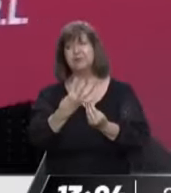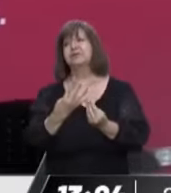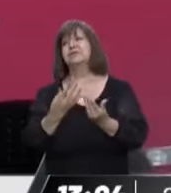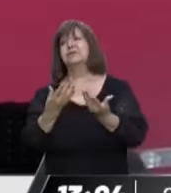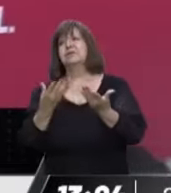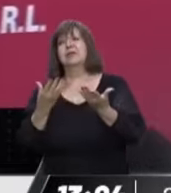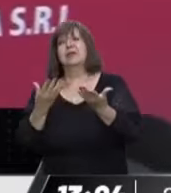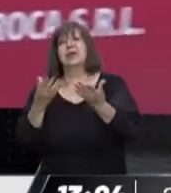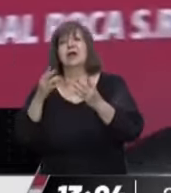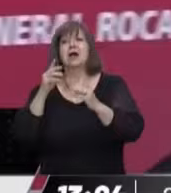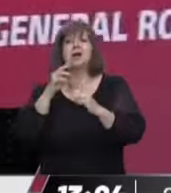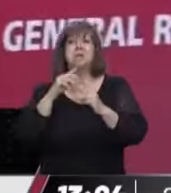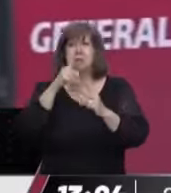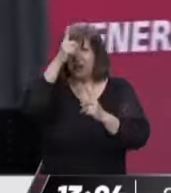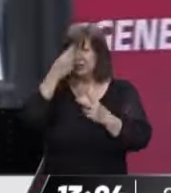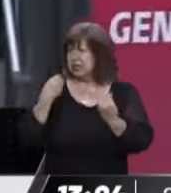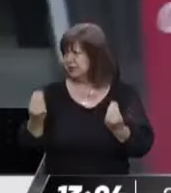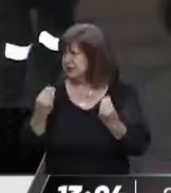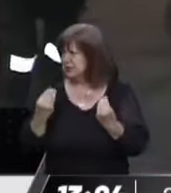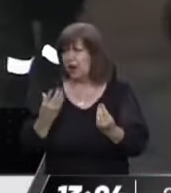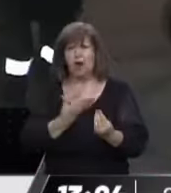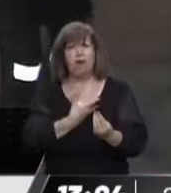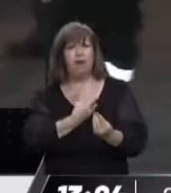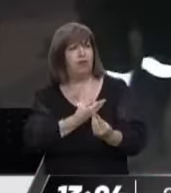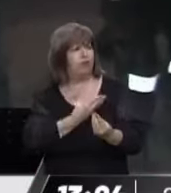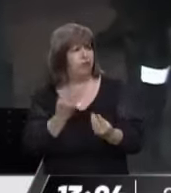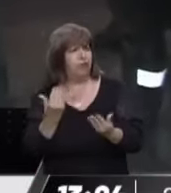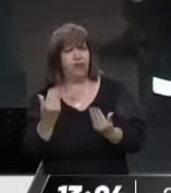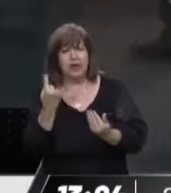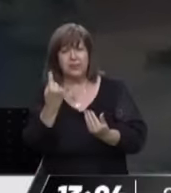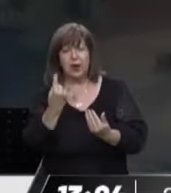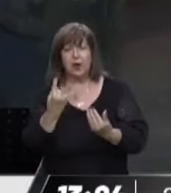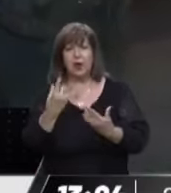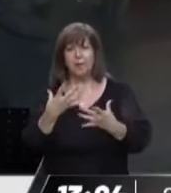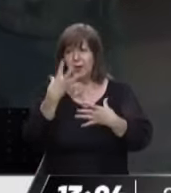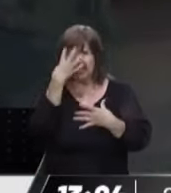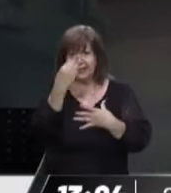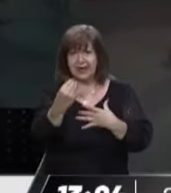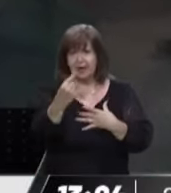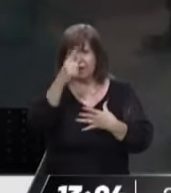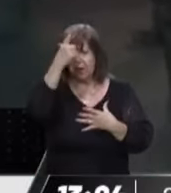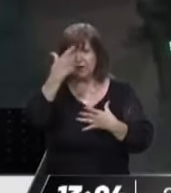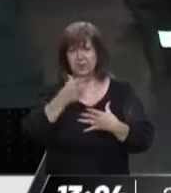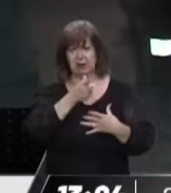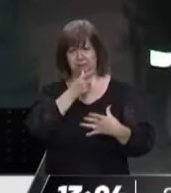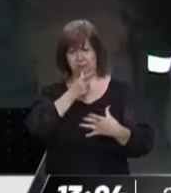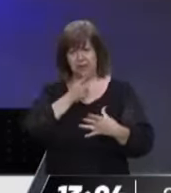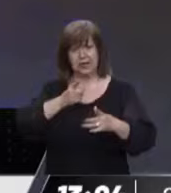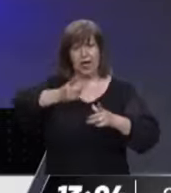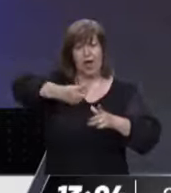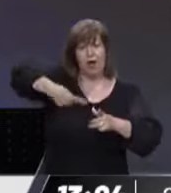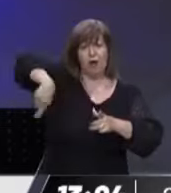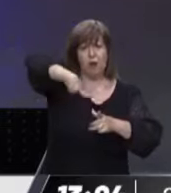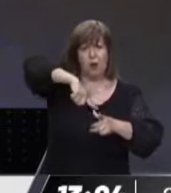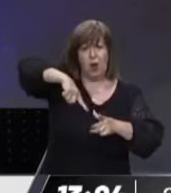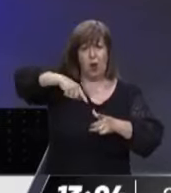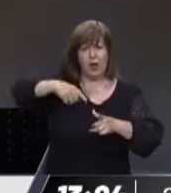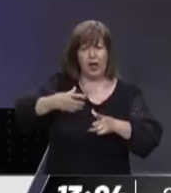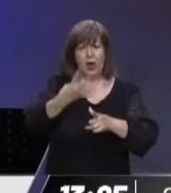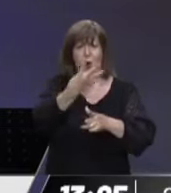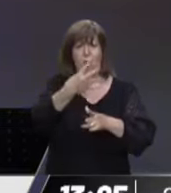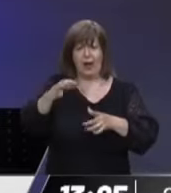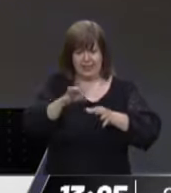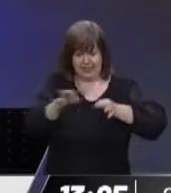arma de fuego. Los uniformados detectaron que la camioneta policial tenía un agujero de entre 40 y